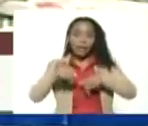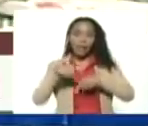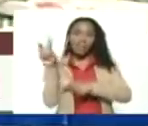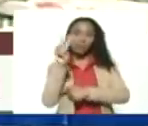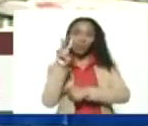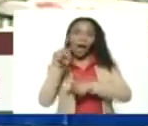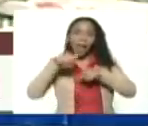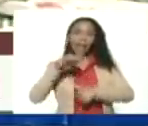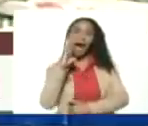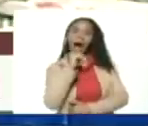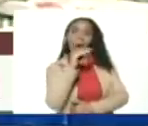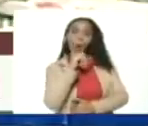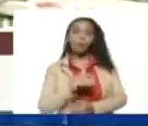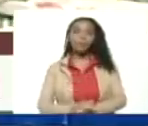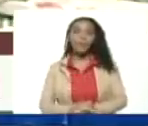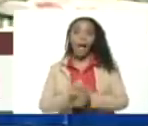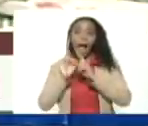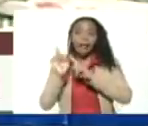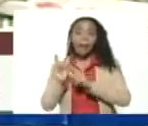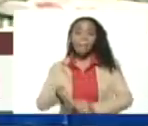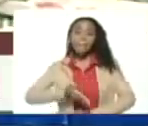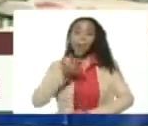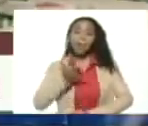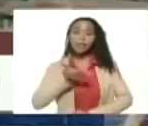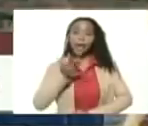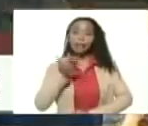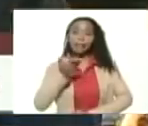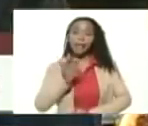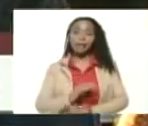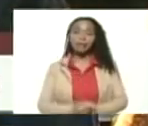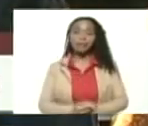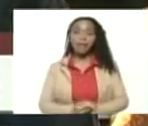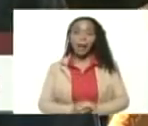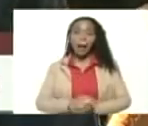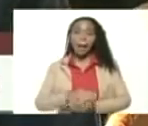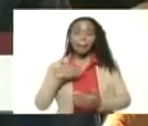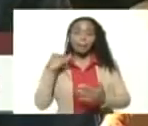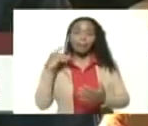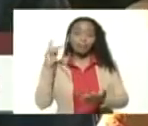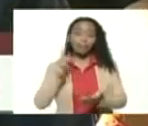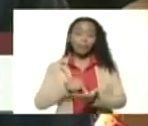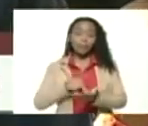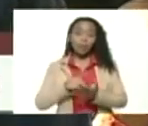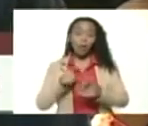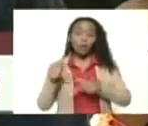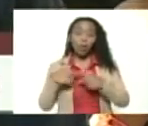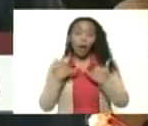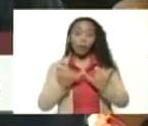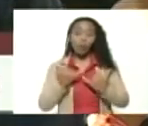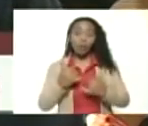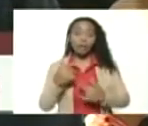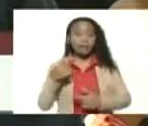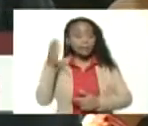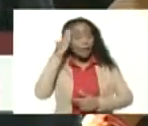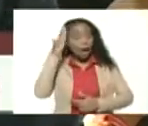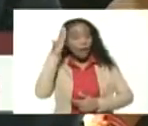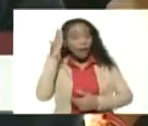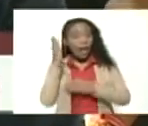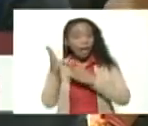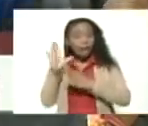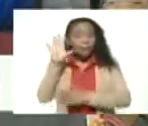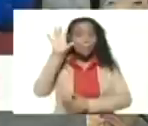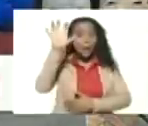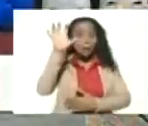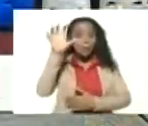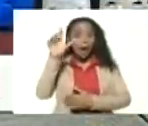Cagua. Tan importante tener muy presente el mapa de las